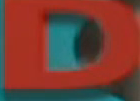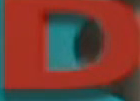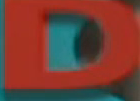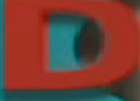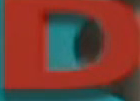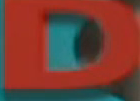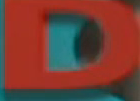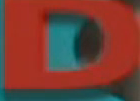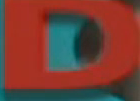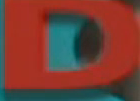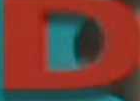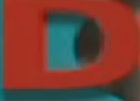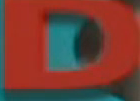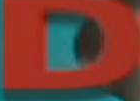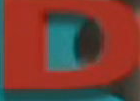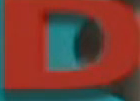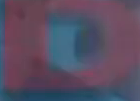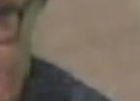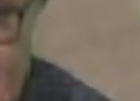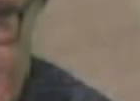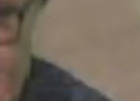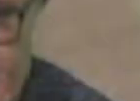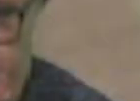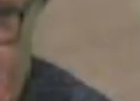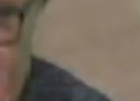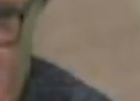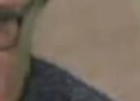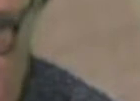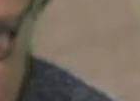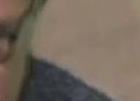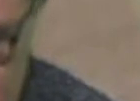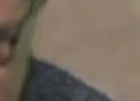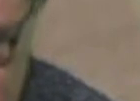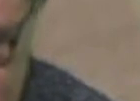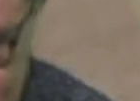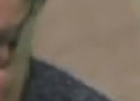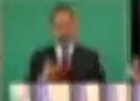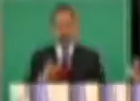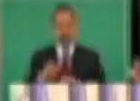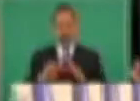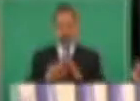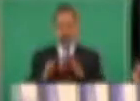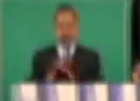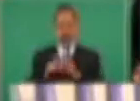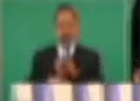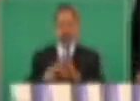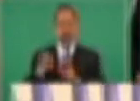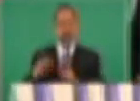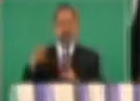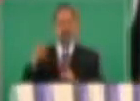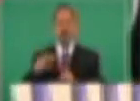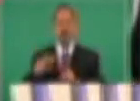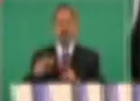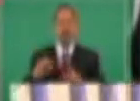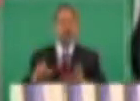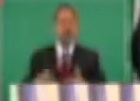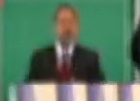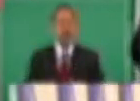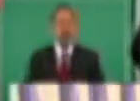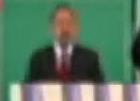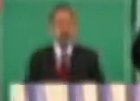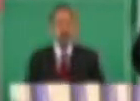Antonio? Refleja muchas cosas. En primer lugar, que el presidente está violando la ley, porque cuando se dice que no debe de